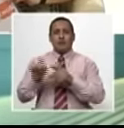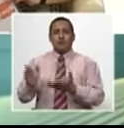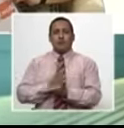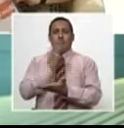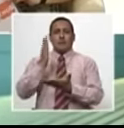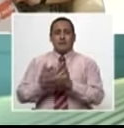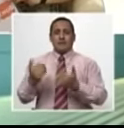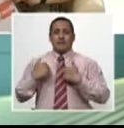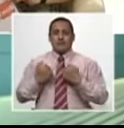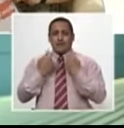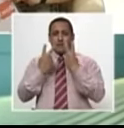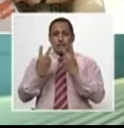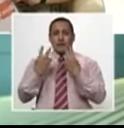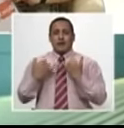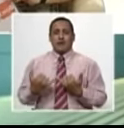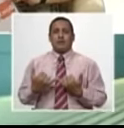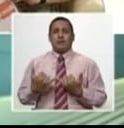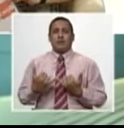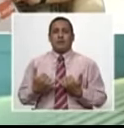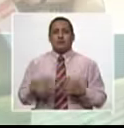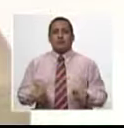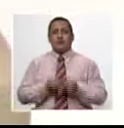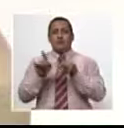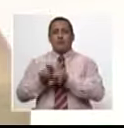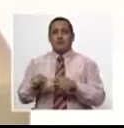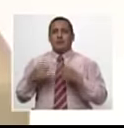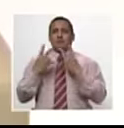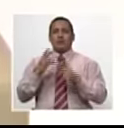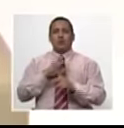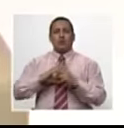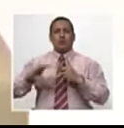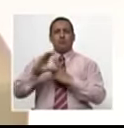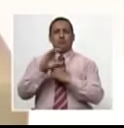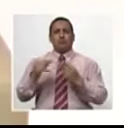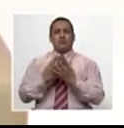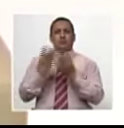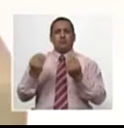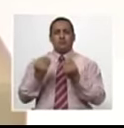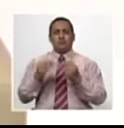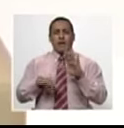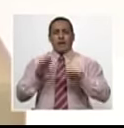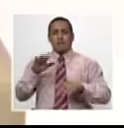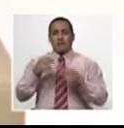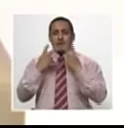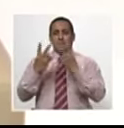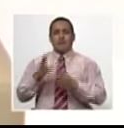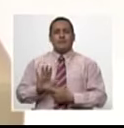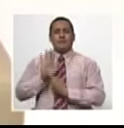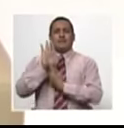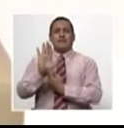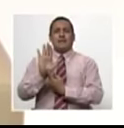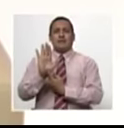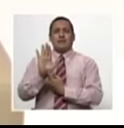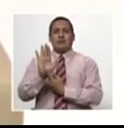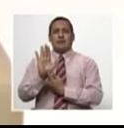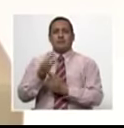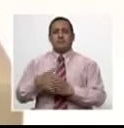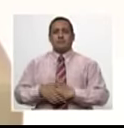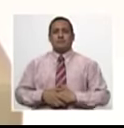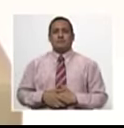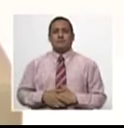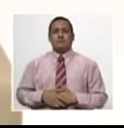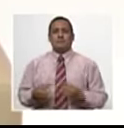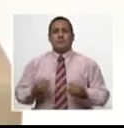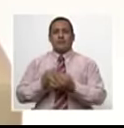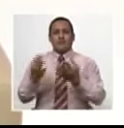problema que tiene que ver con también una cultura muchas veces, ¿no? Asentada en